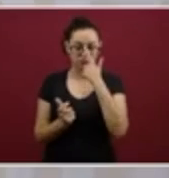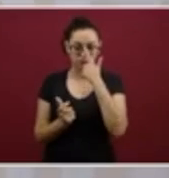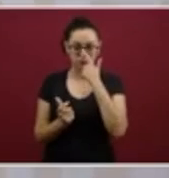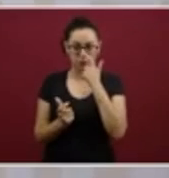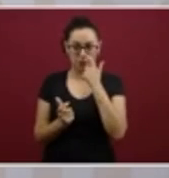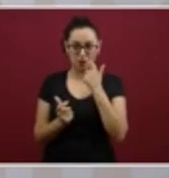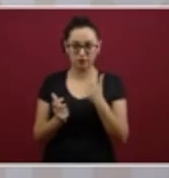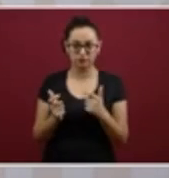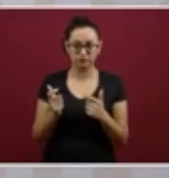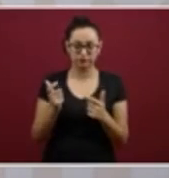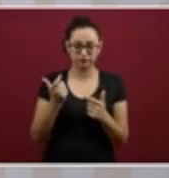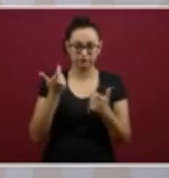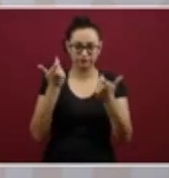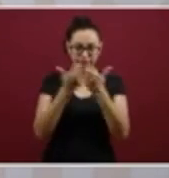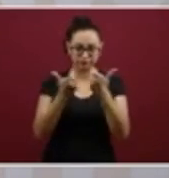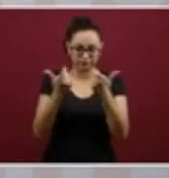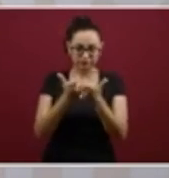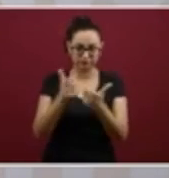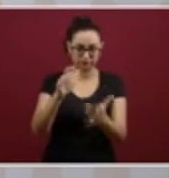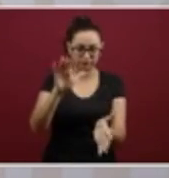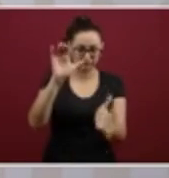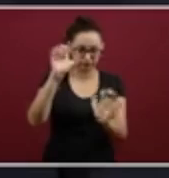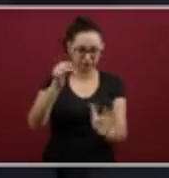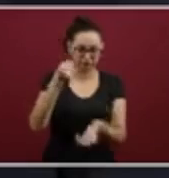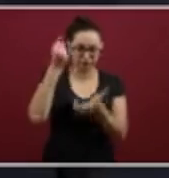esos recursos son para